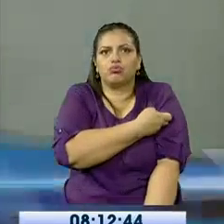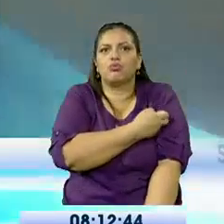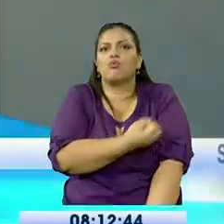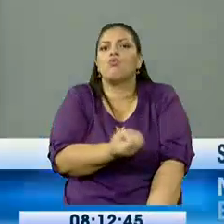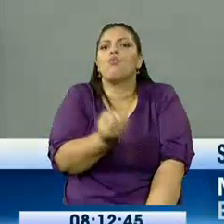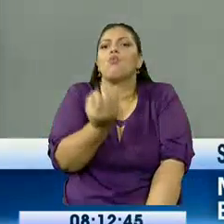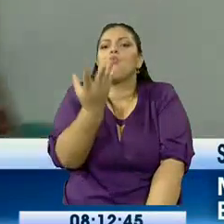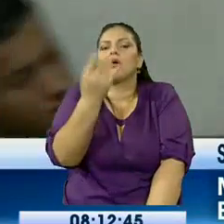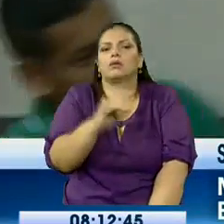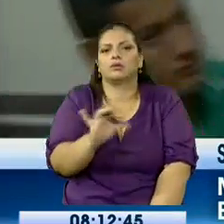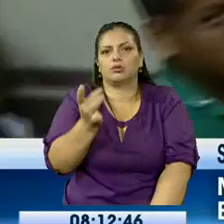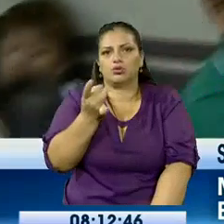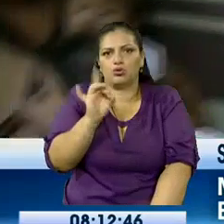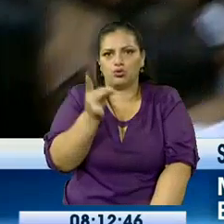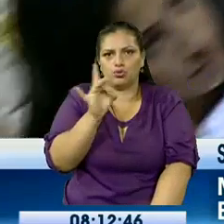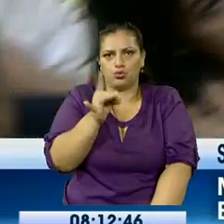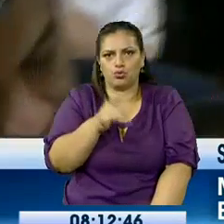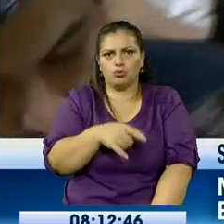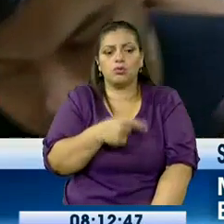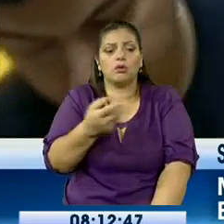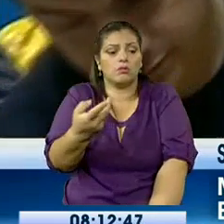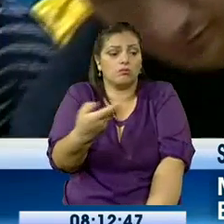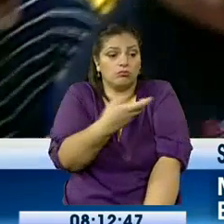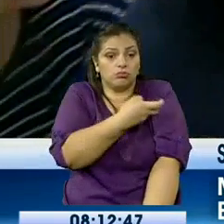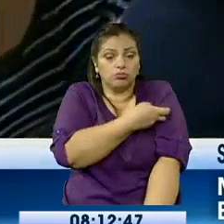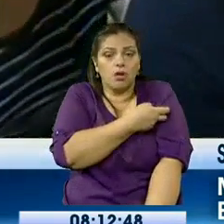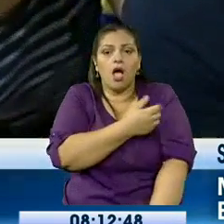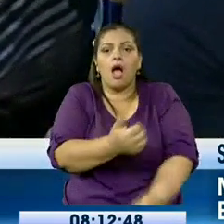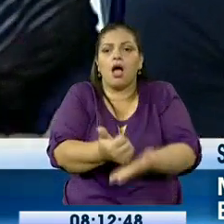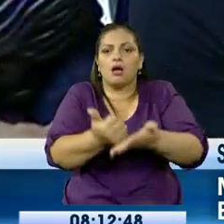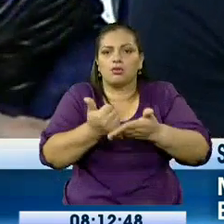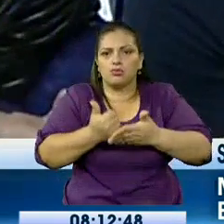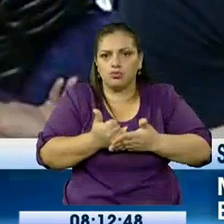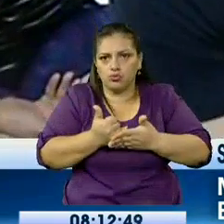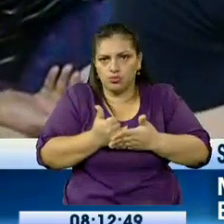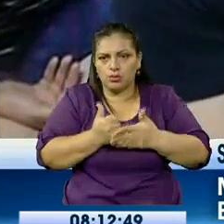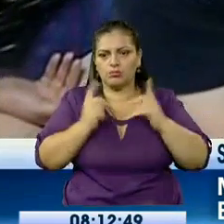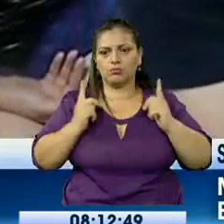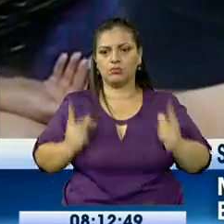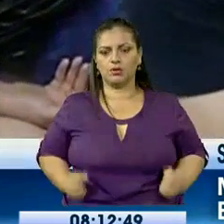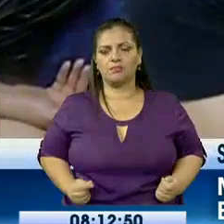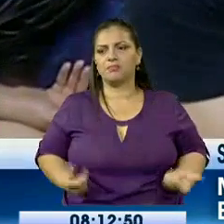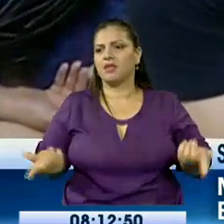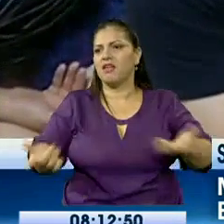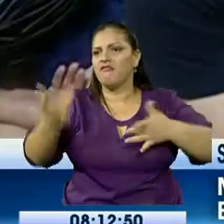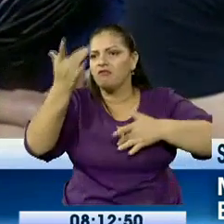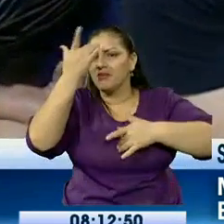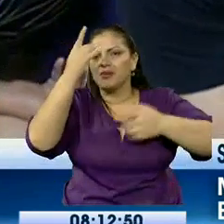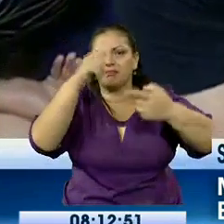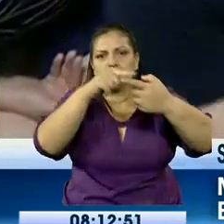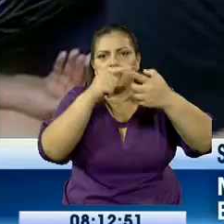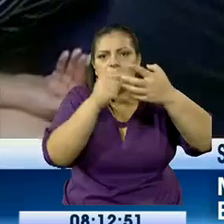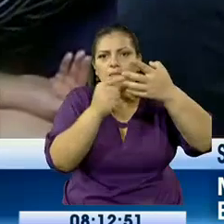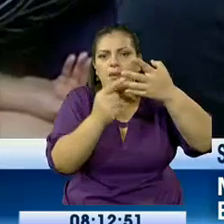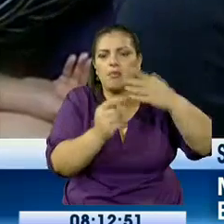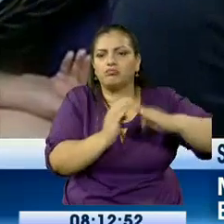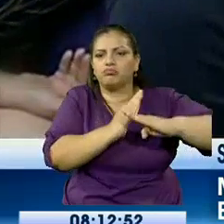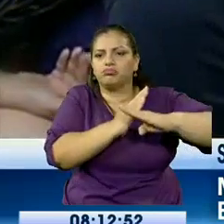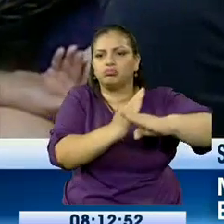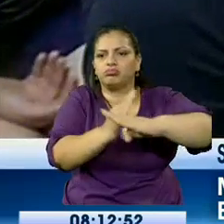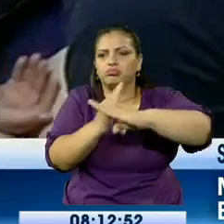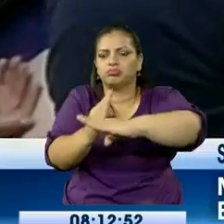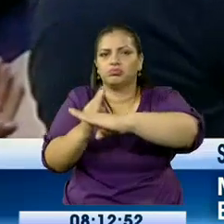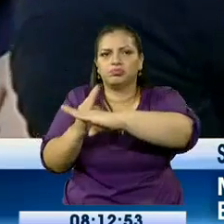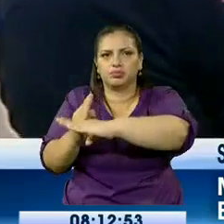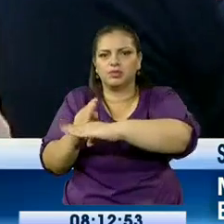niño, protegerlo de diferentes enfermedades, como por ejemplo la varicela, la papera, la rubiola. Todas esas